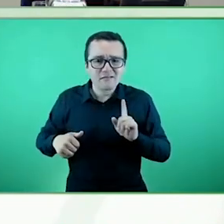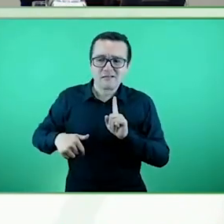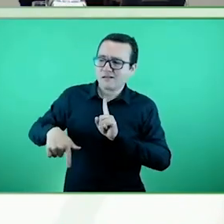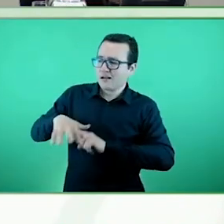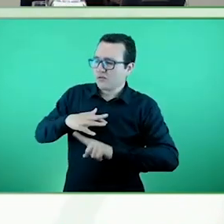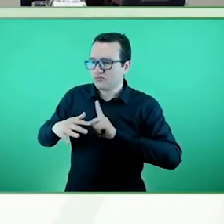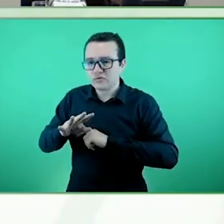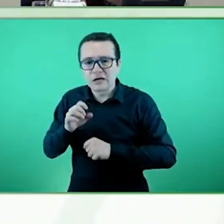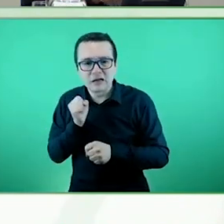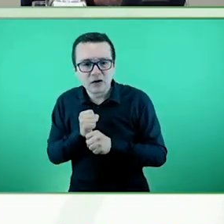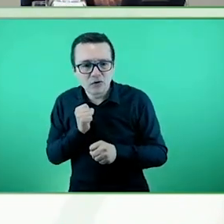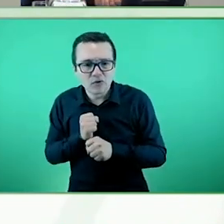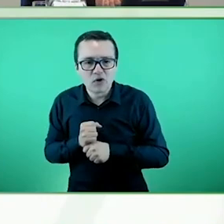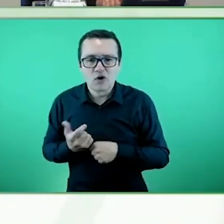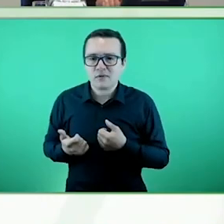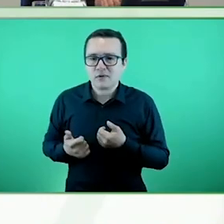participativo,